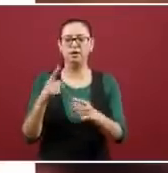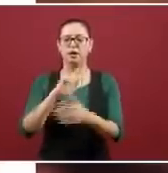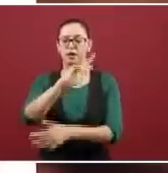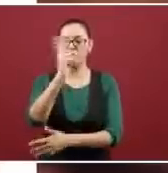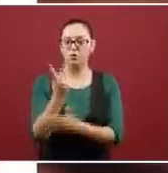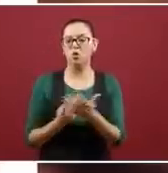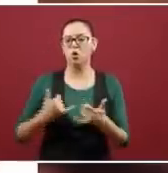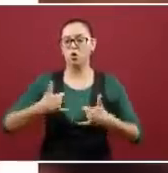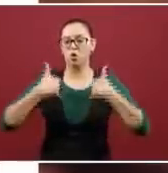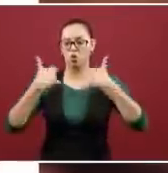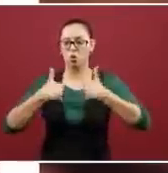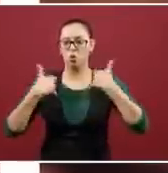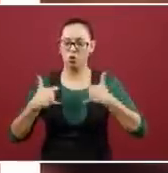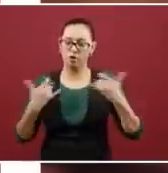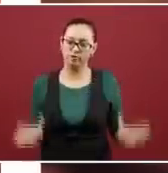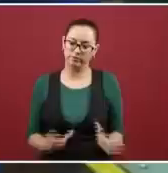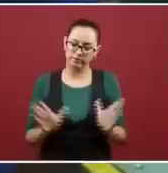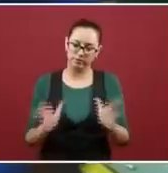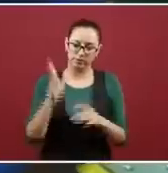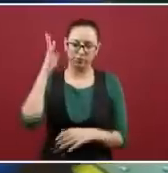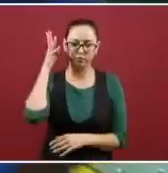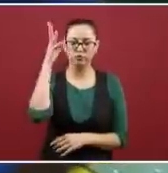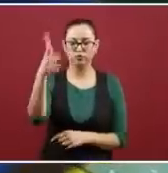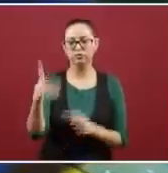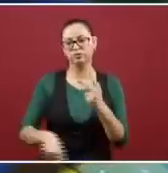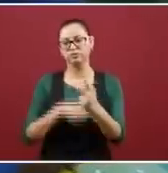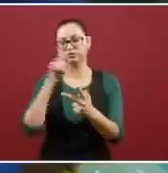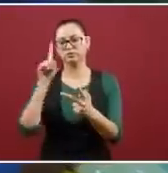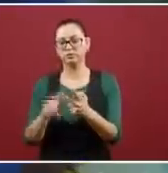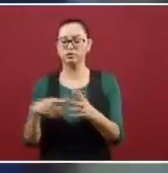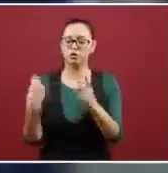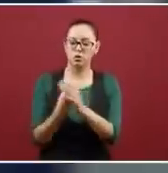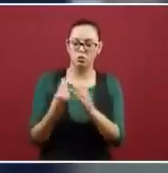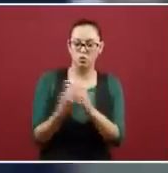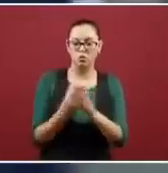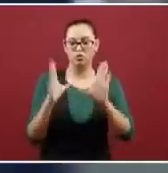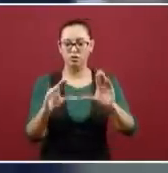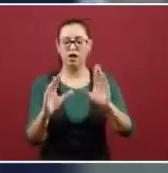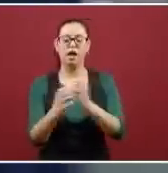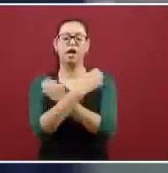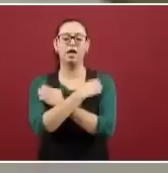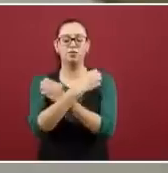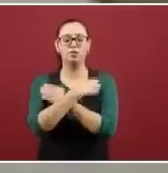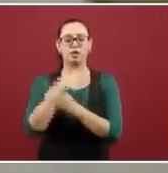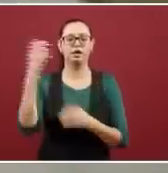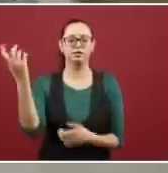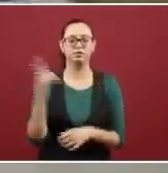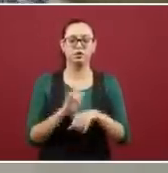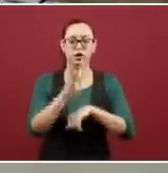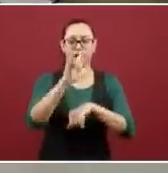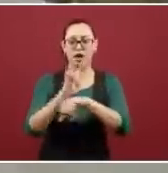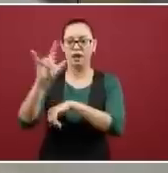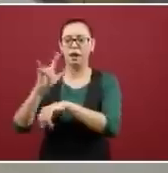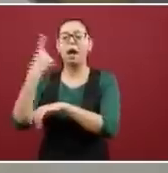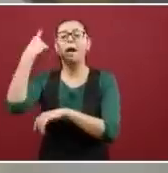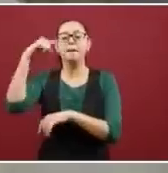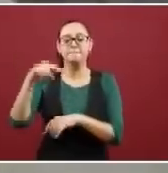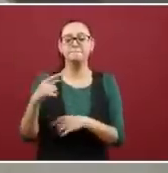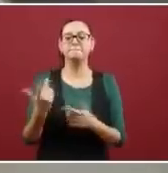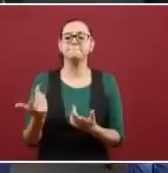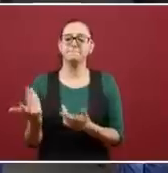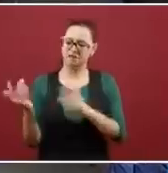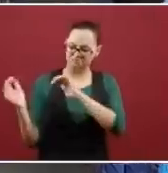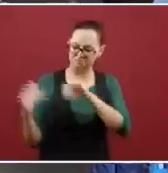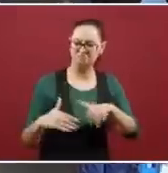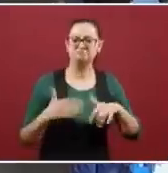programa Jóvenes Construyendo el Futuro, brindando capacitación mediante el Foro de Educación Aeroespacial para que ingresen a la industria